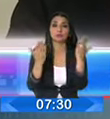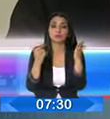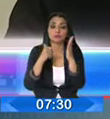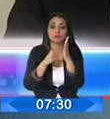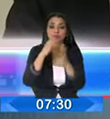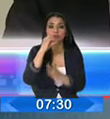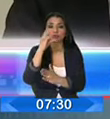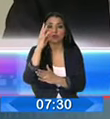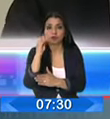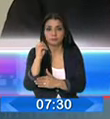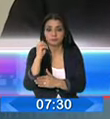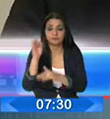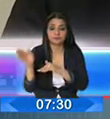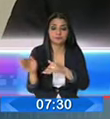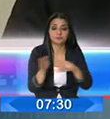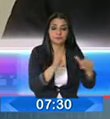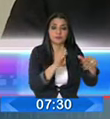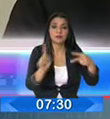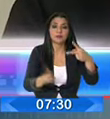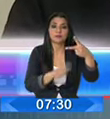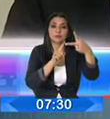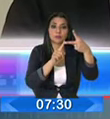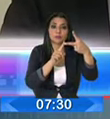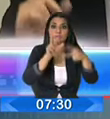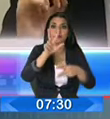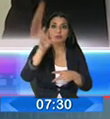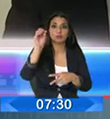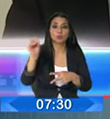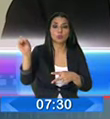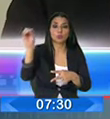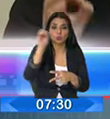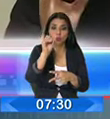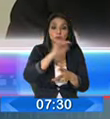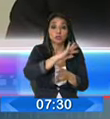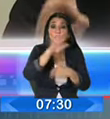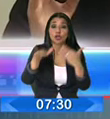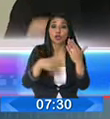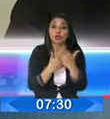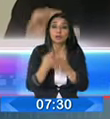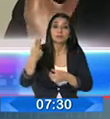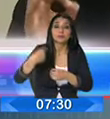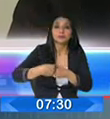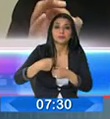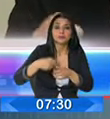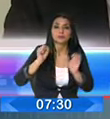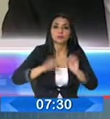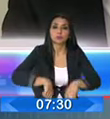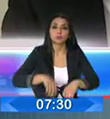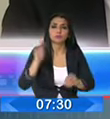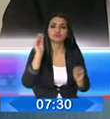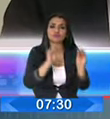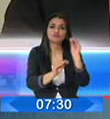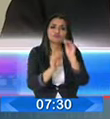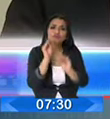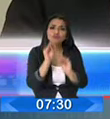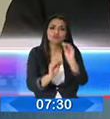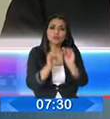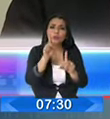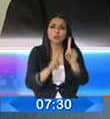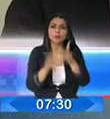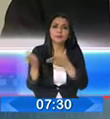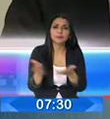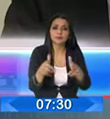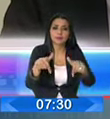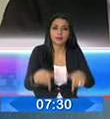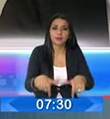www.elcomercio.com. Se viene una segunda etapa a partir del 3 de octubre en donde todos podrán participar, en donde serán varios eventos periodísticos aquí